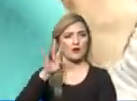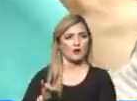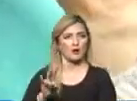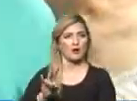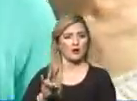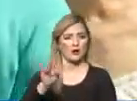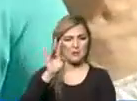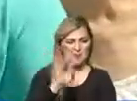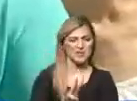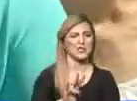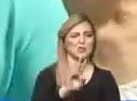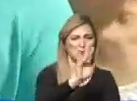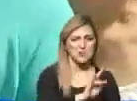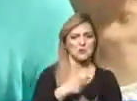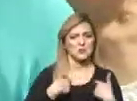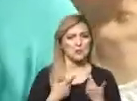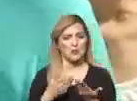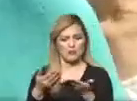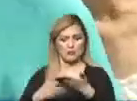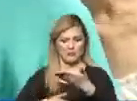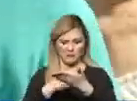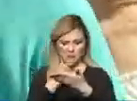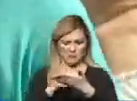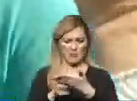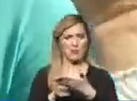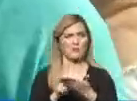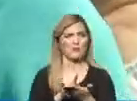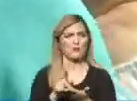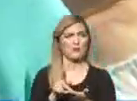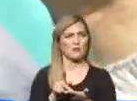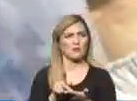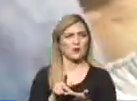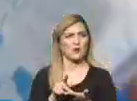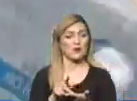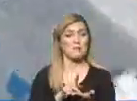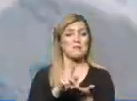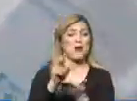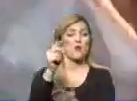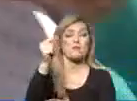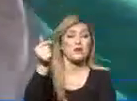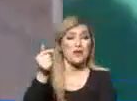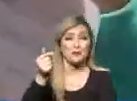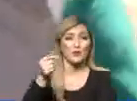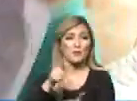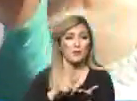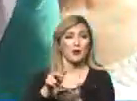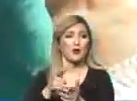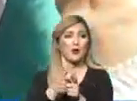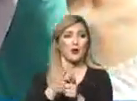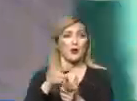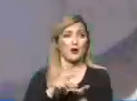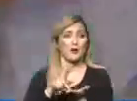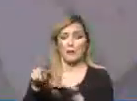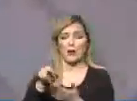me fui a pagar cada 27. Para que me vengan ahora con este relajo de cobrarme. Y pago inmediato todavía, porque no dice, porque no dice cuando usted